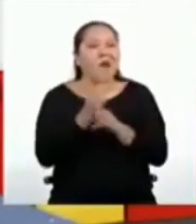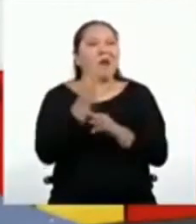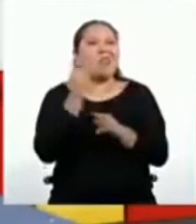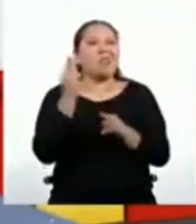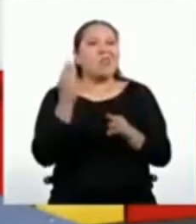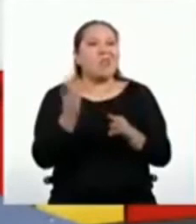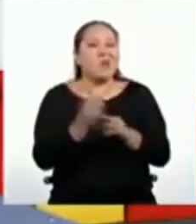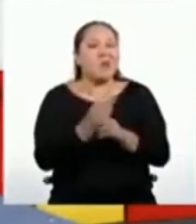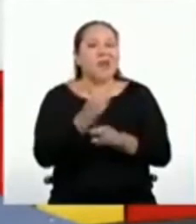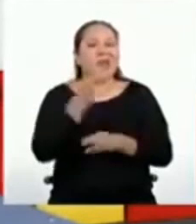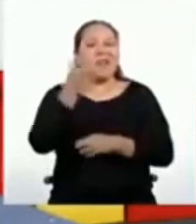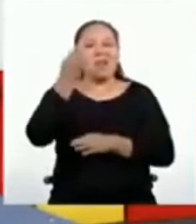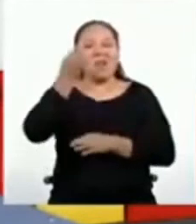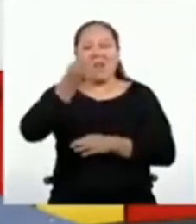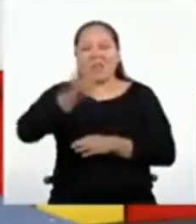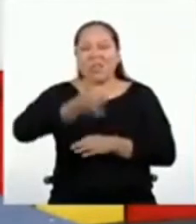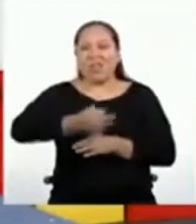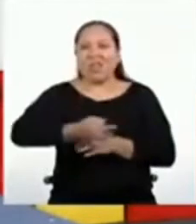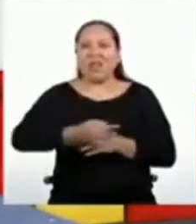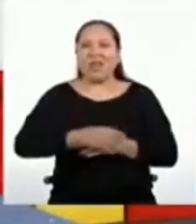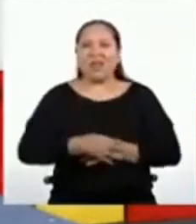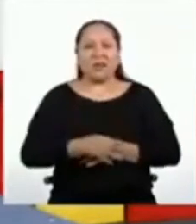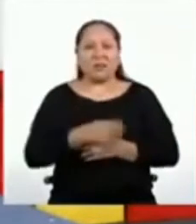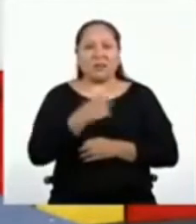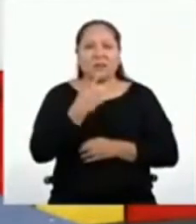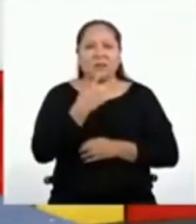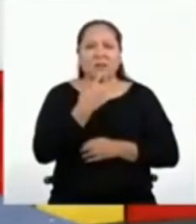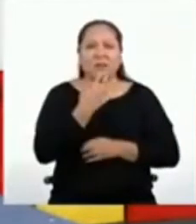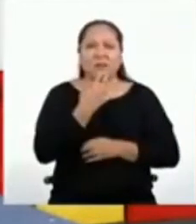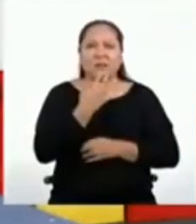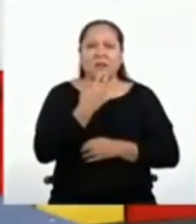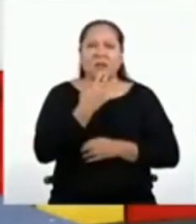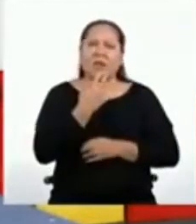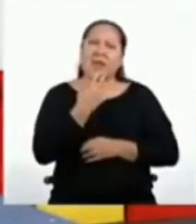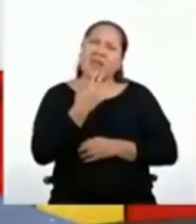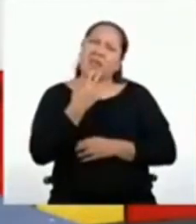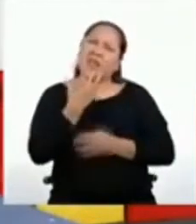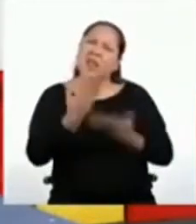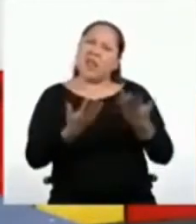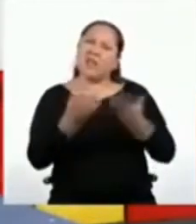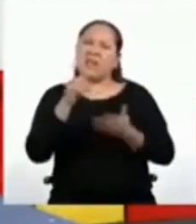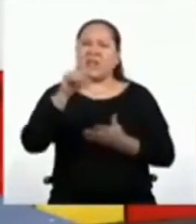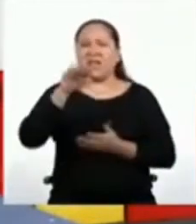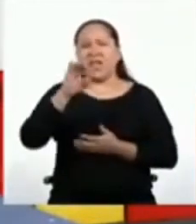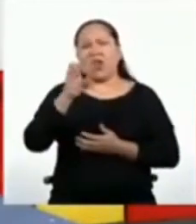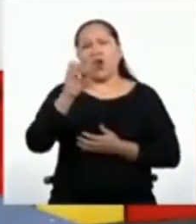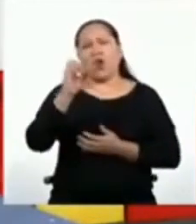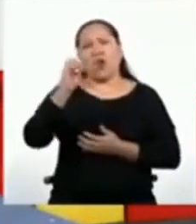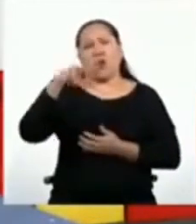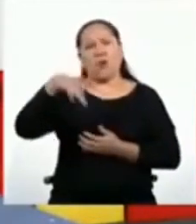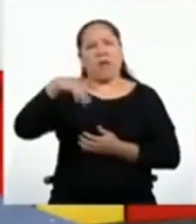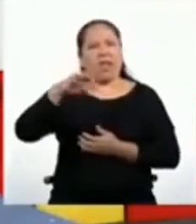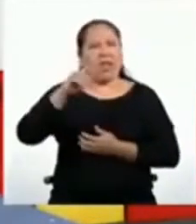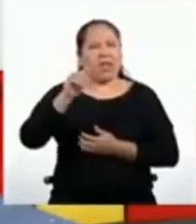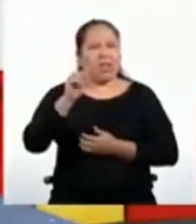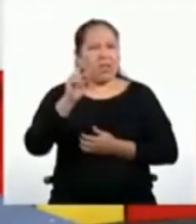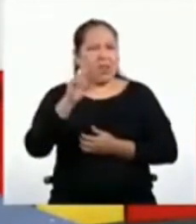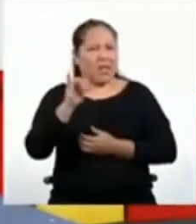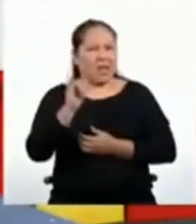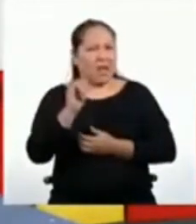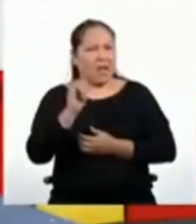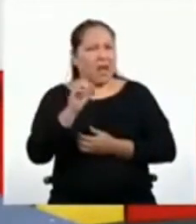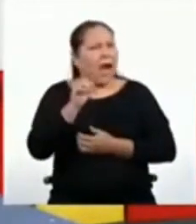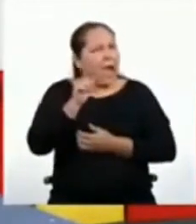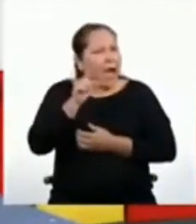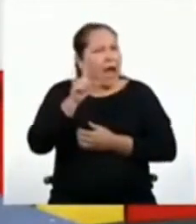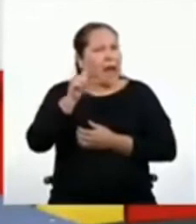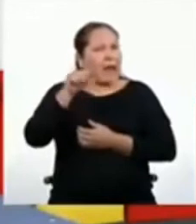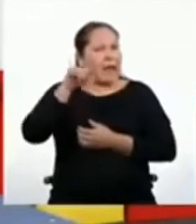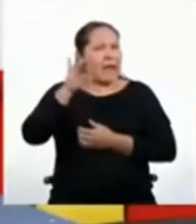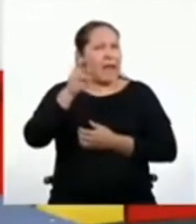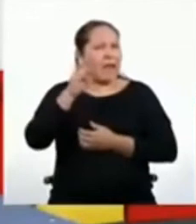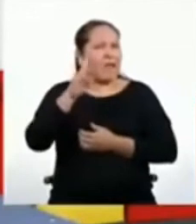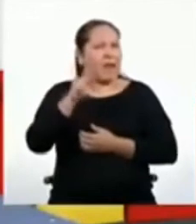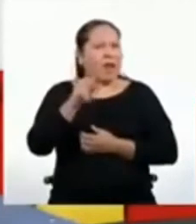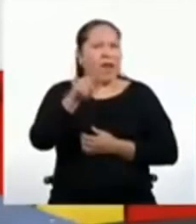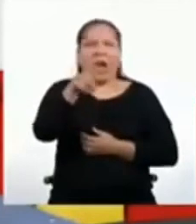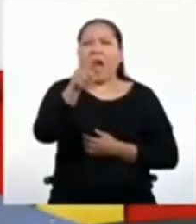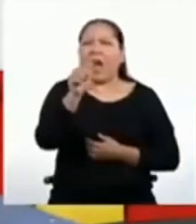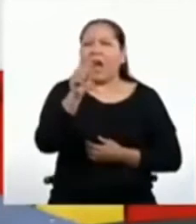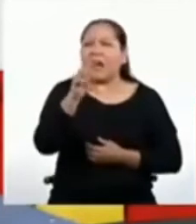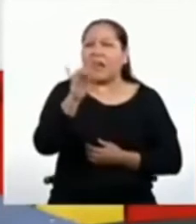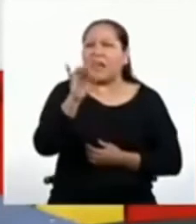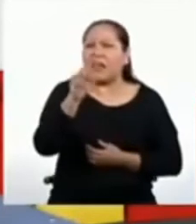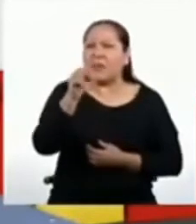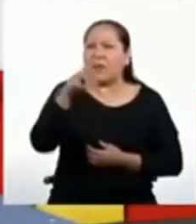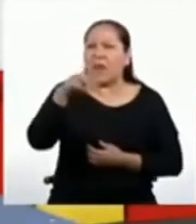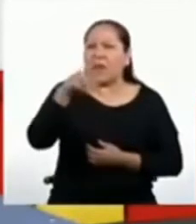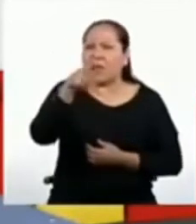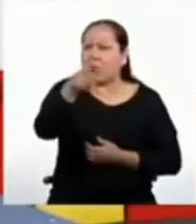¡Matemáticas! ¡Claro! ¿Será cuestión de geometría? ¿De álgebra? ¿Quizás aritmética? ¿Ustedes qué dicen,